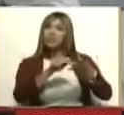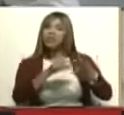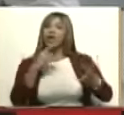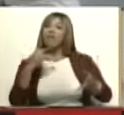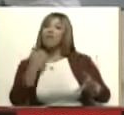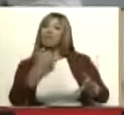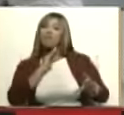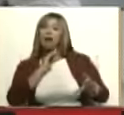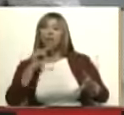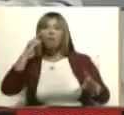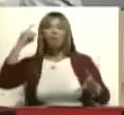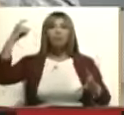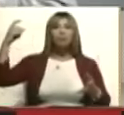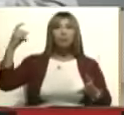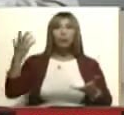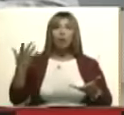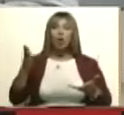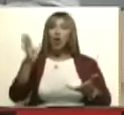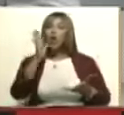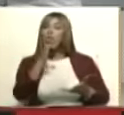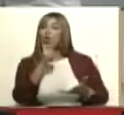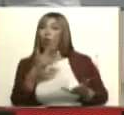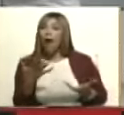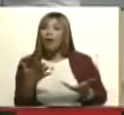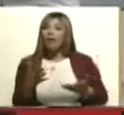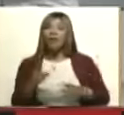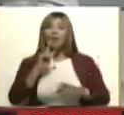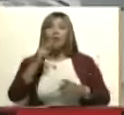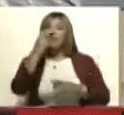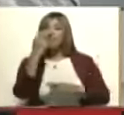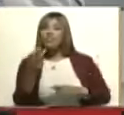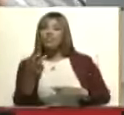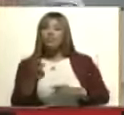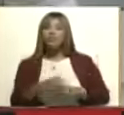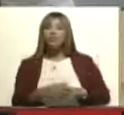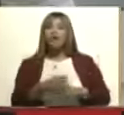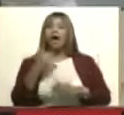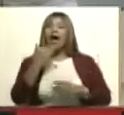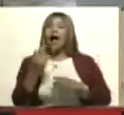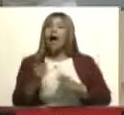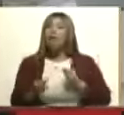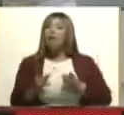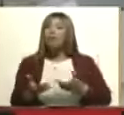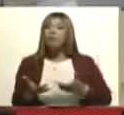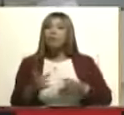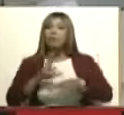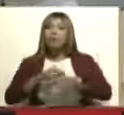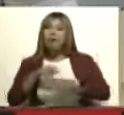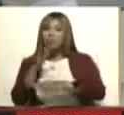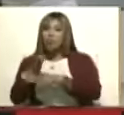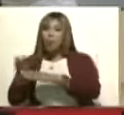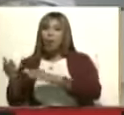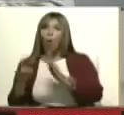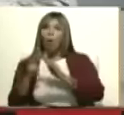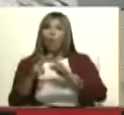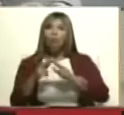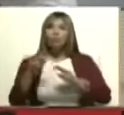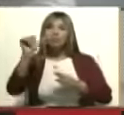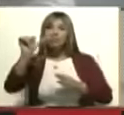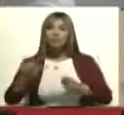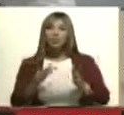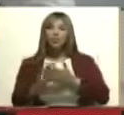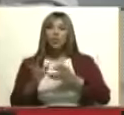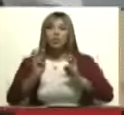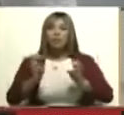un tratamiento. No tuvo siquiera una visita previa a ningún tipo de médico sobre